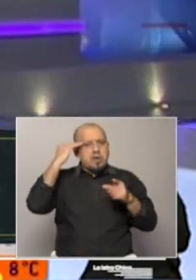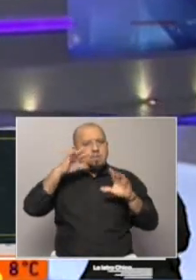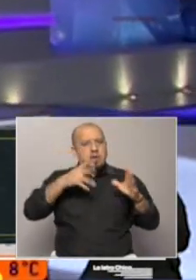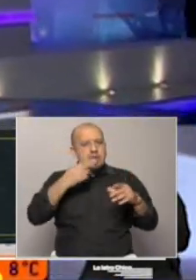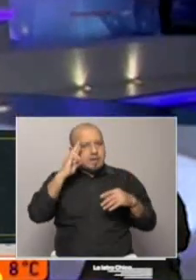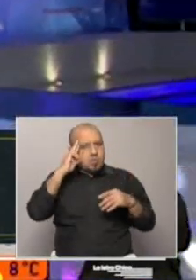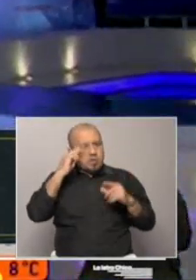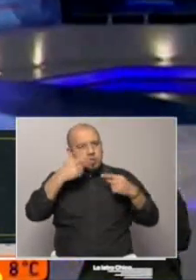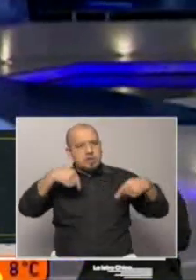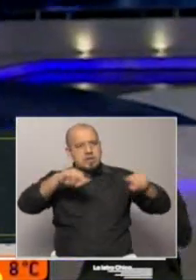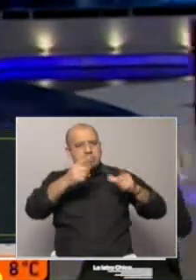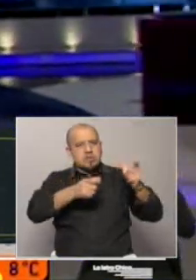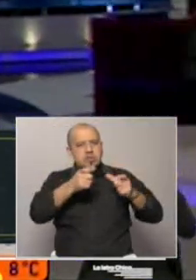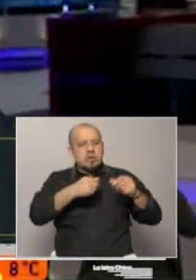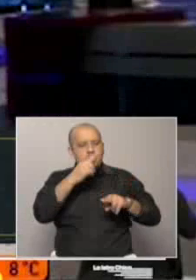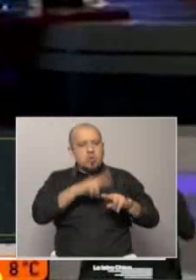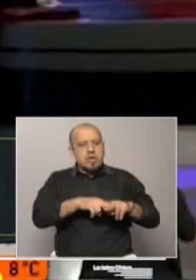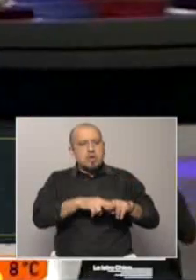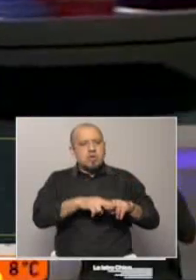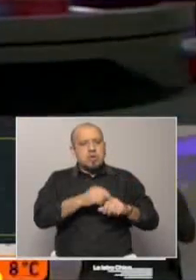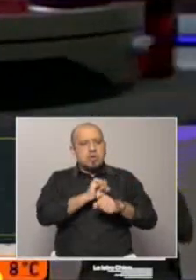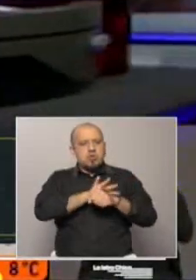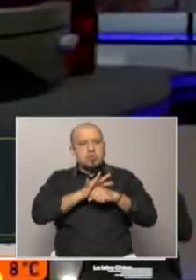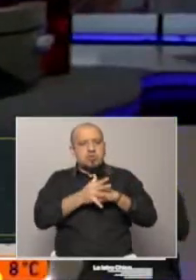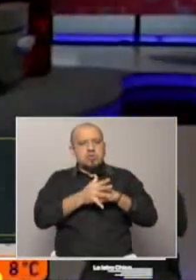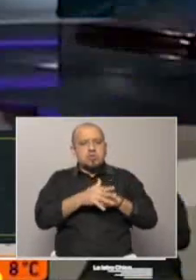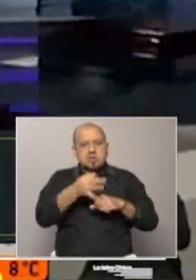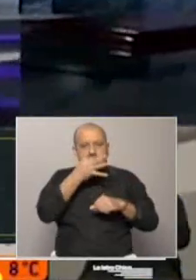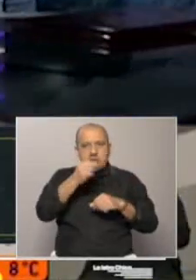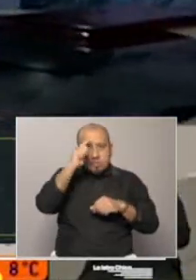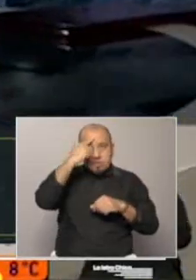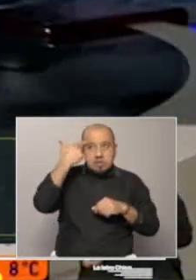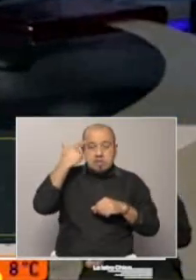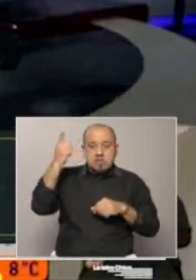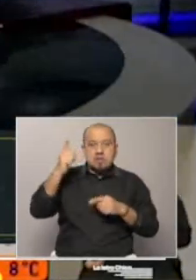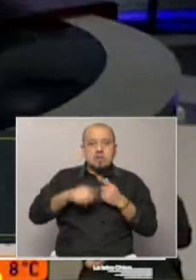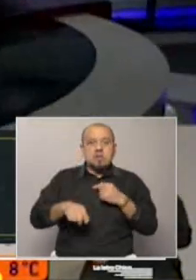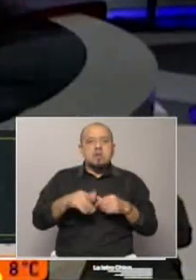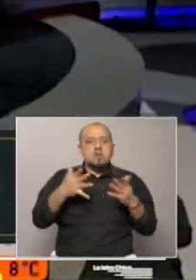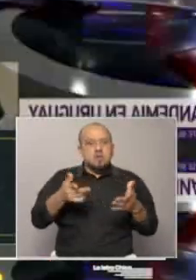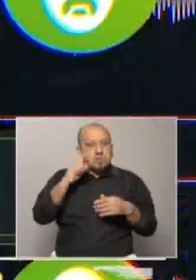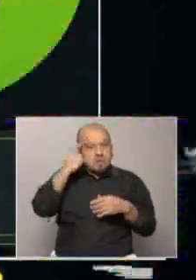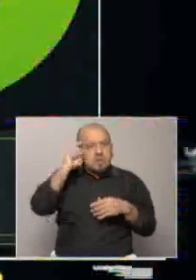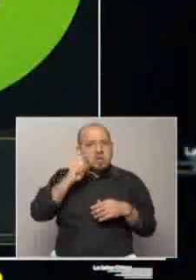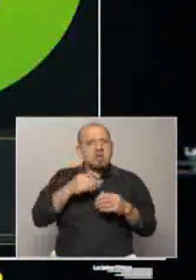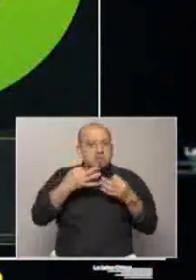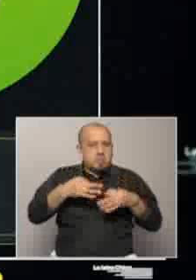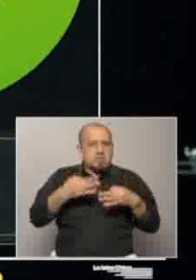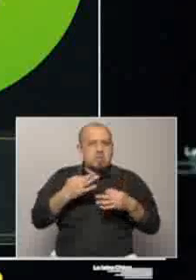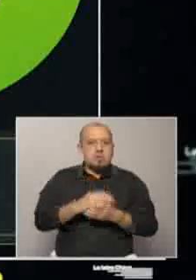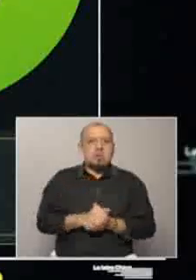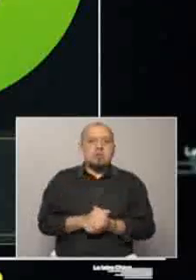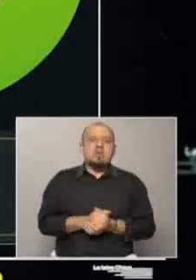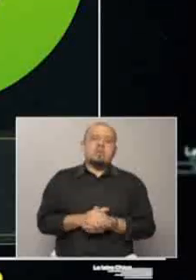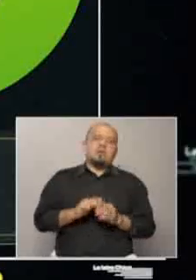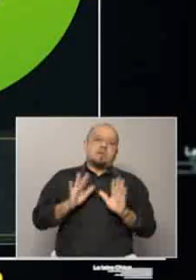a las víctimas del COVID-19. ¿Qué ha dicho el presidente? Que le parece una idea muy buena. Los oportunistas